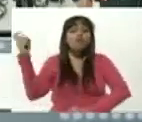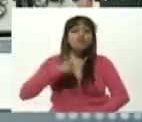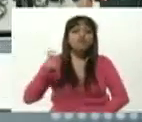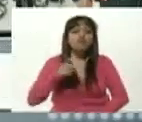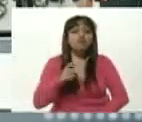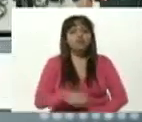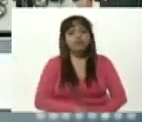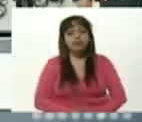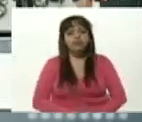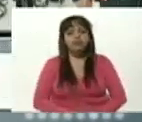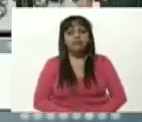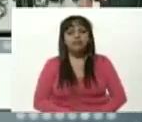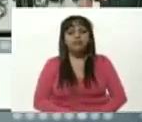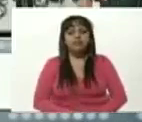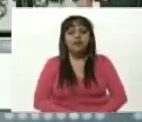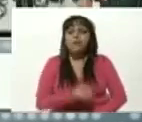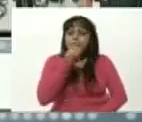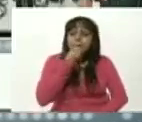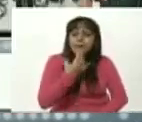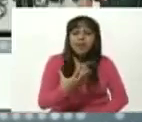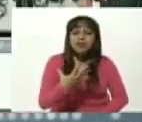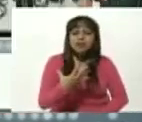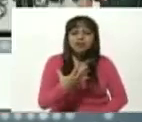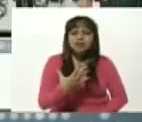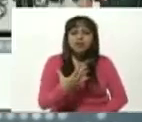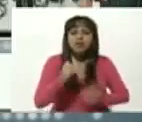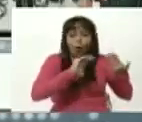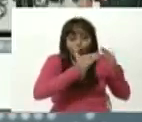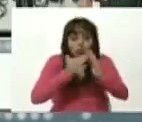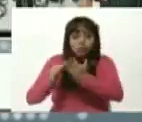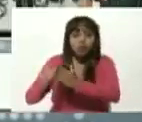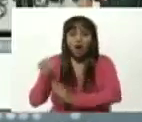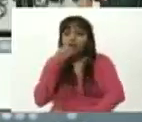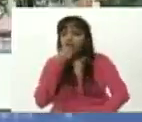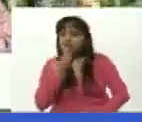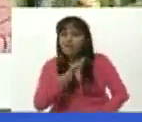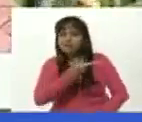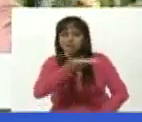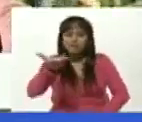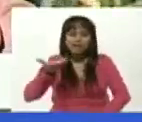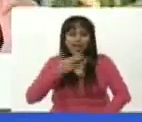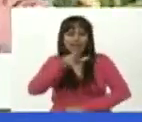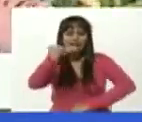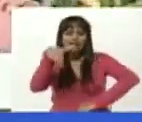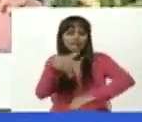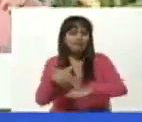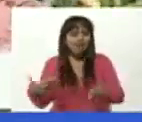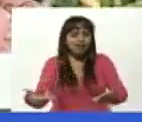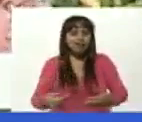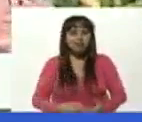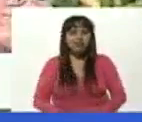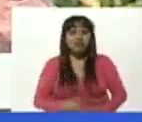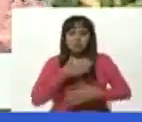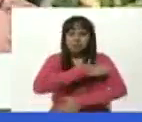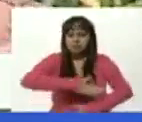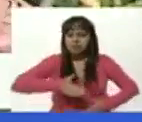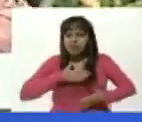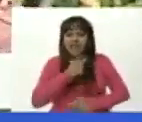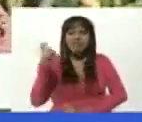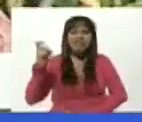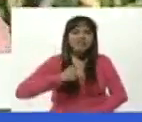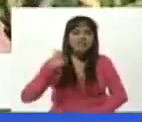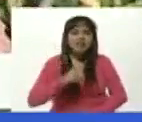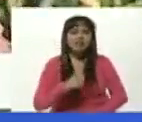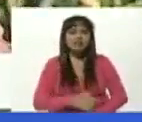necesita para bien común, para bienestar nacional, para la satisfacción de las